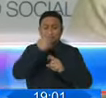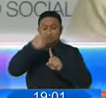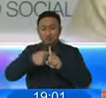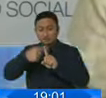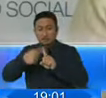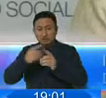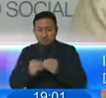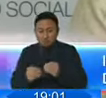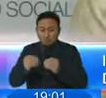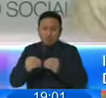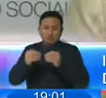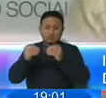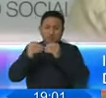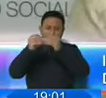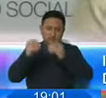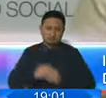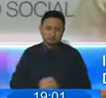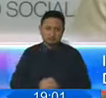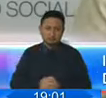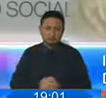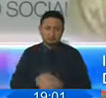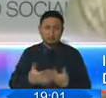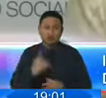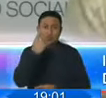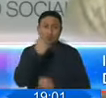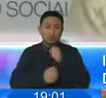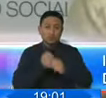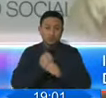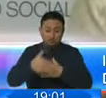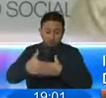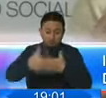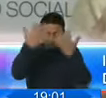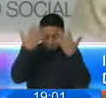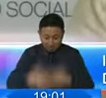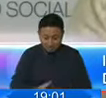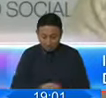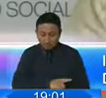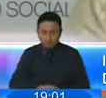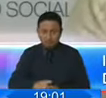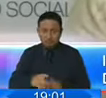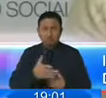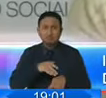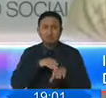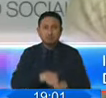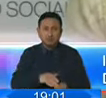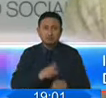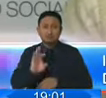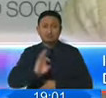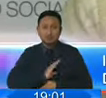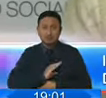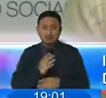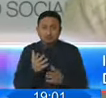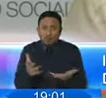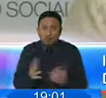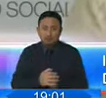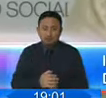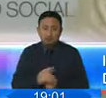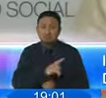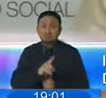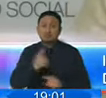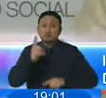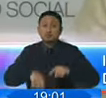venía incrementando. Después de un año, se concluye que no existían los respaldos técnicos que permitían mantener